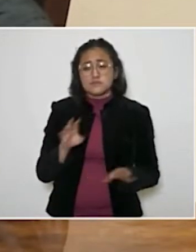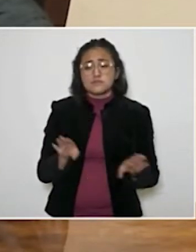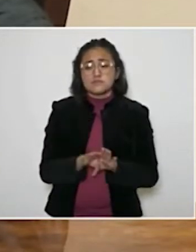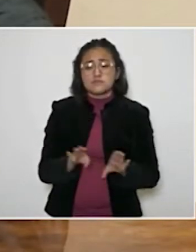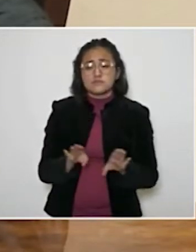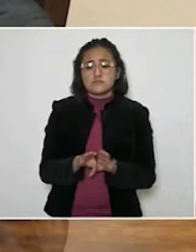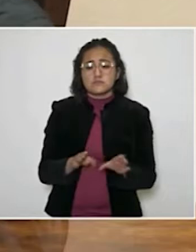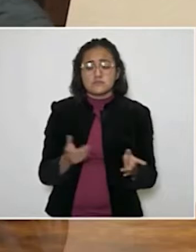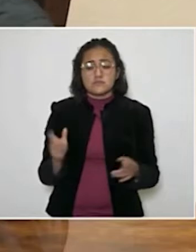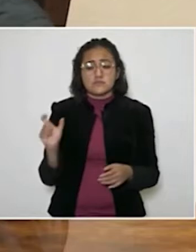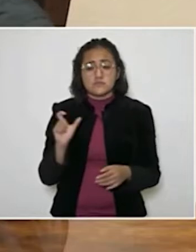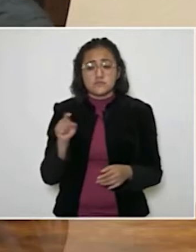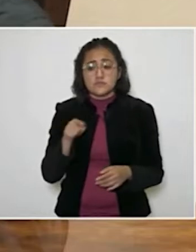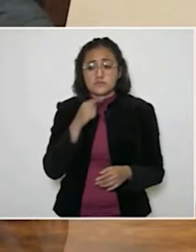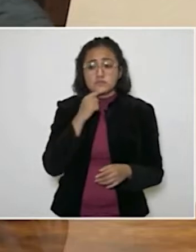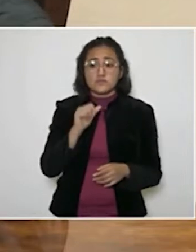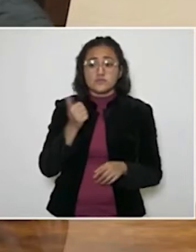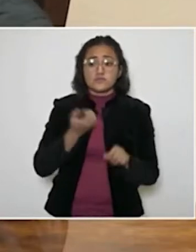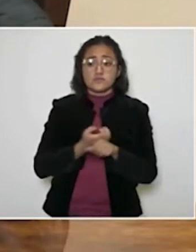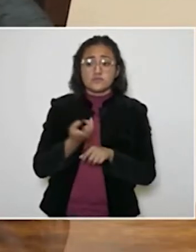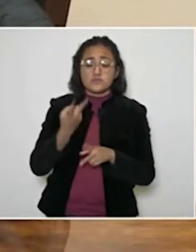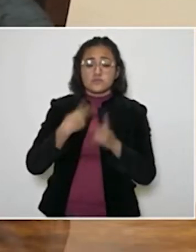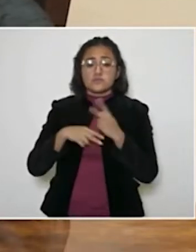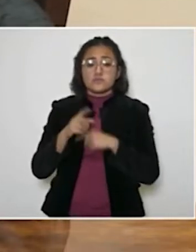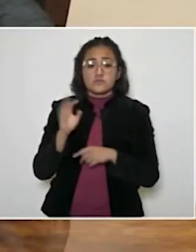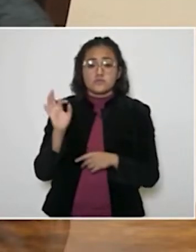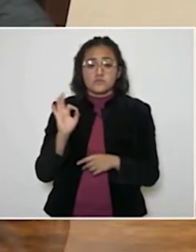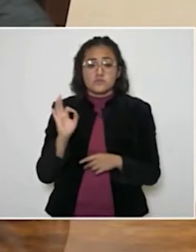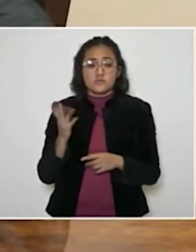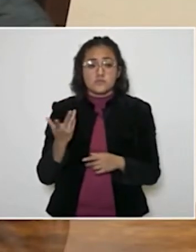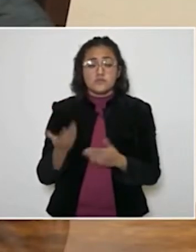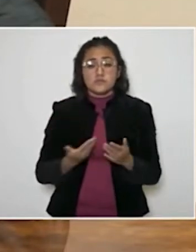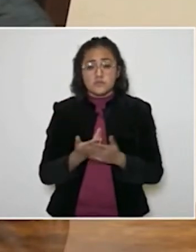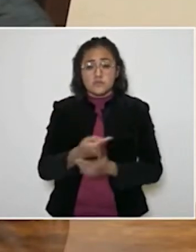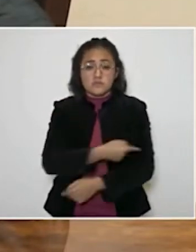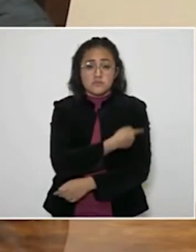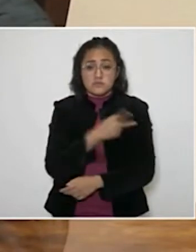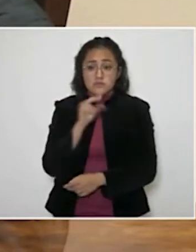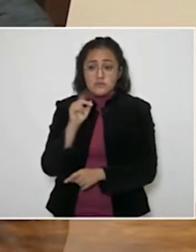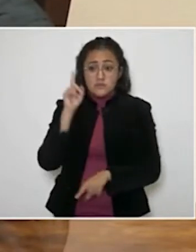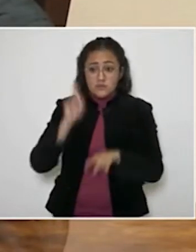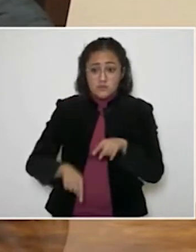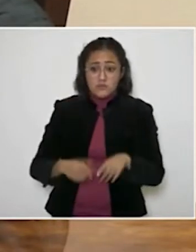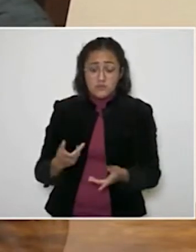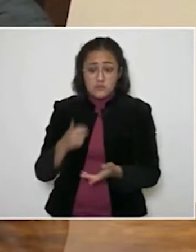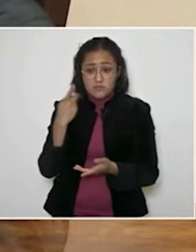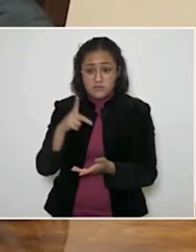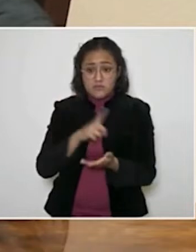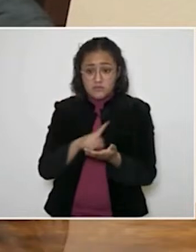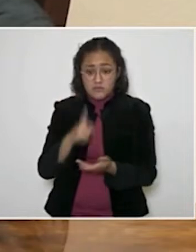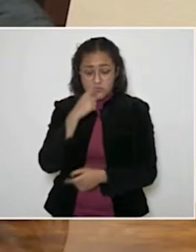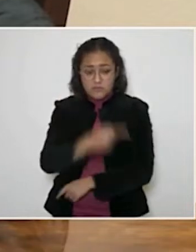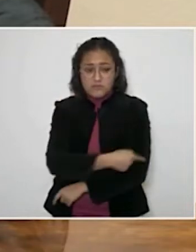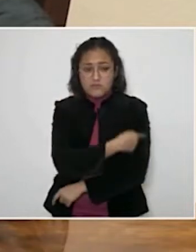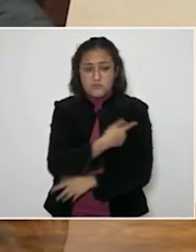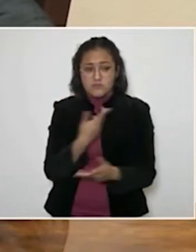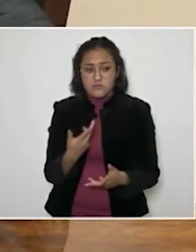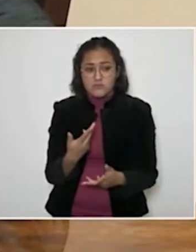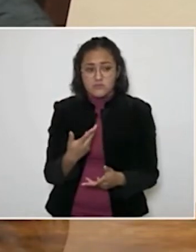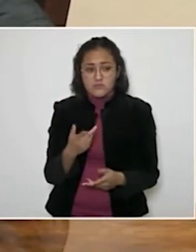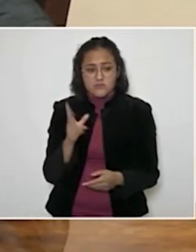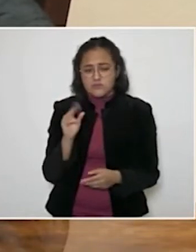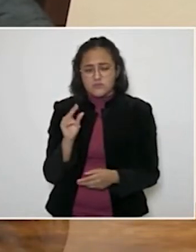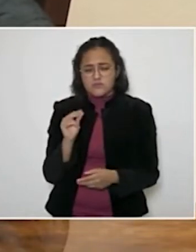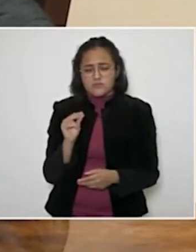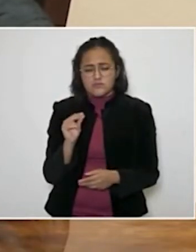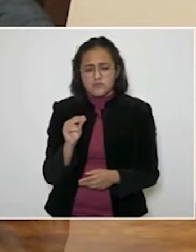así, que cuando un niño de otro estado viene y pide vacunarse, se le quita el derecho a la vacunación a un